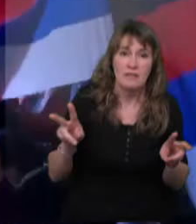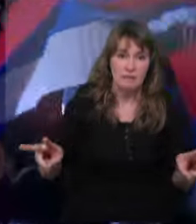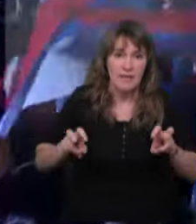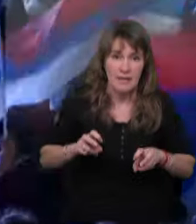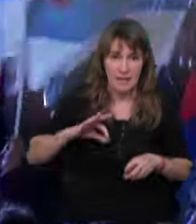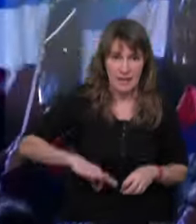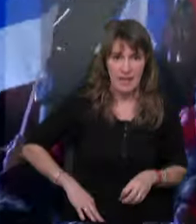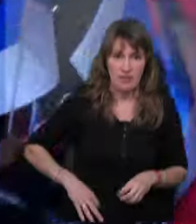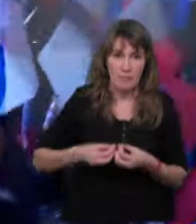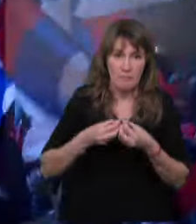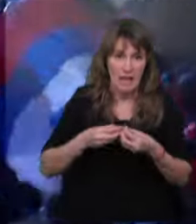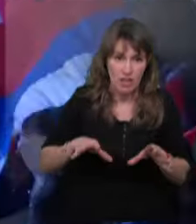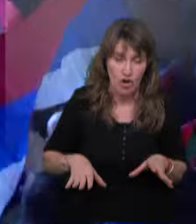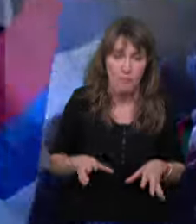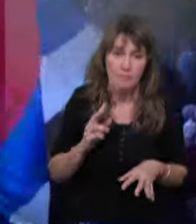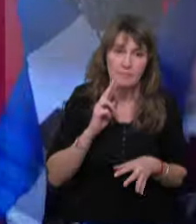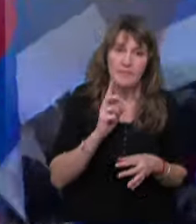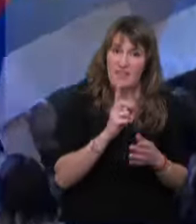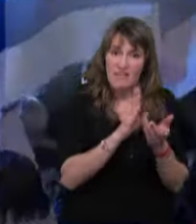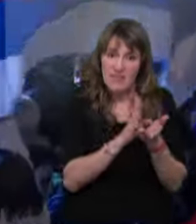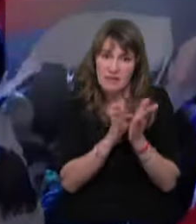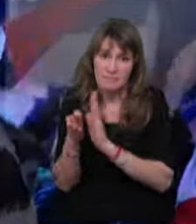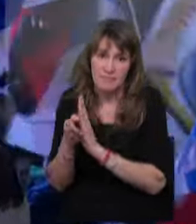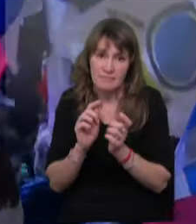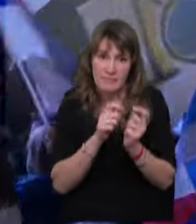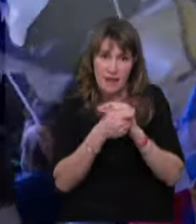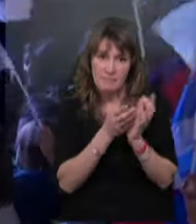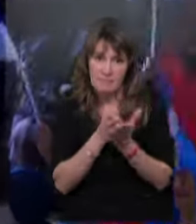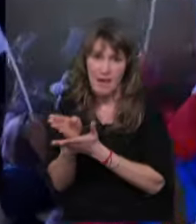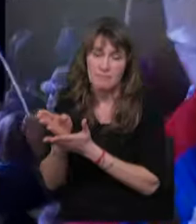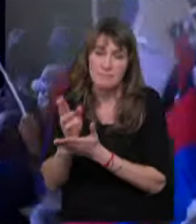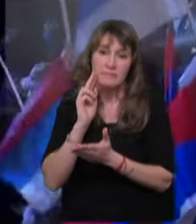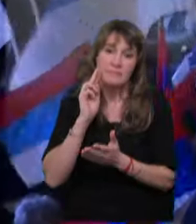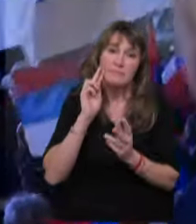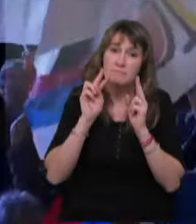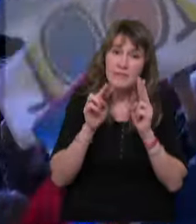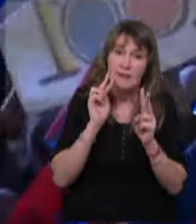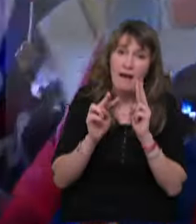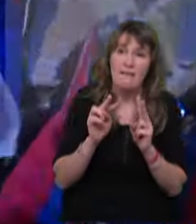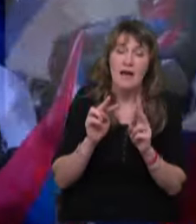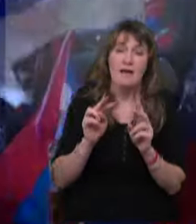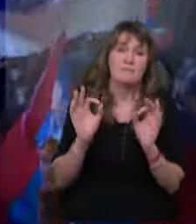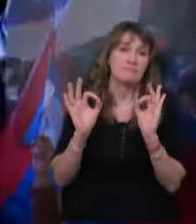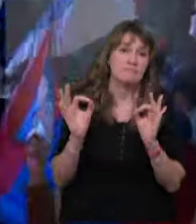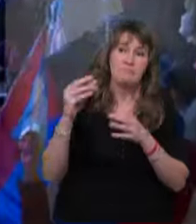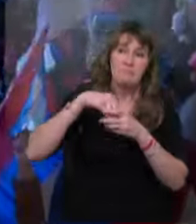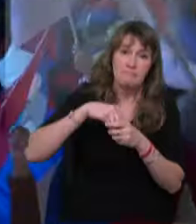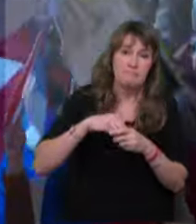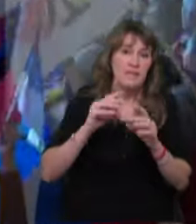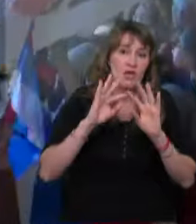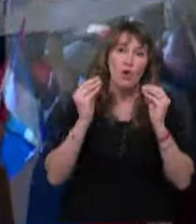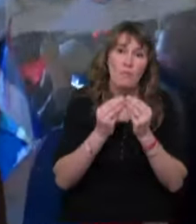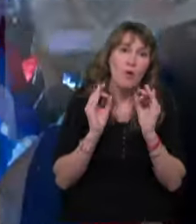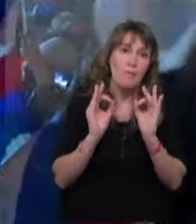este periodo, cambien de senda y puedan tener una mirada mucho más integral el país, como lo hizo el Frente Amplio cuando